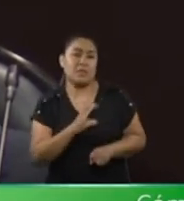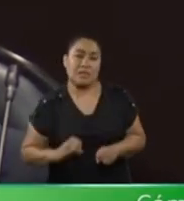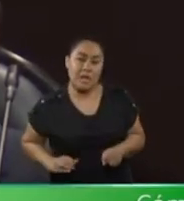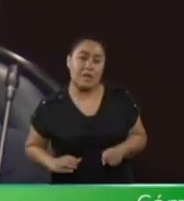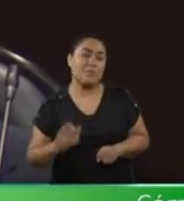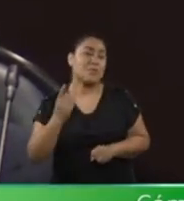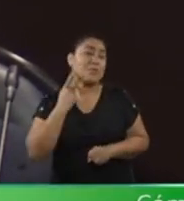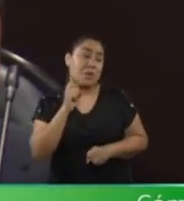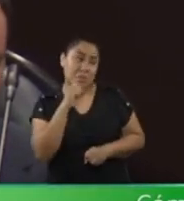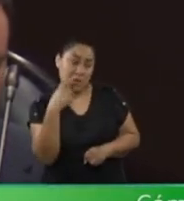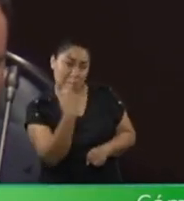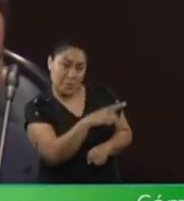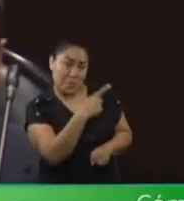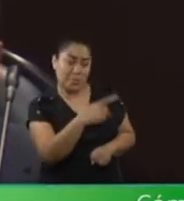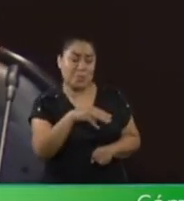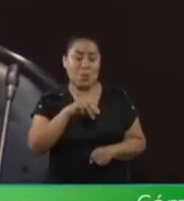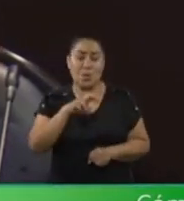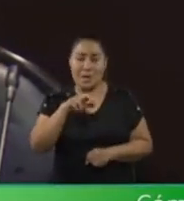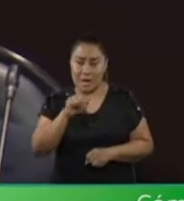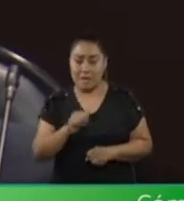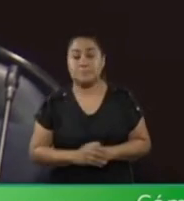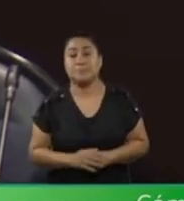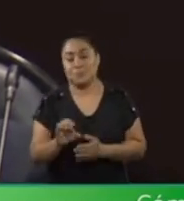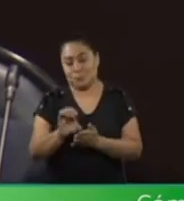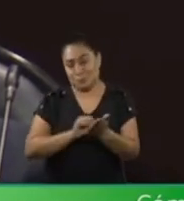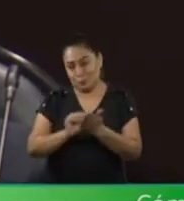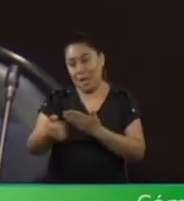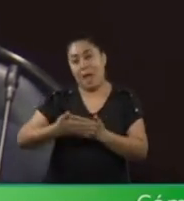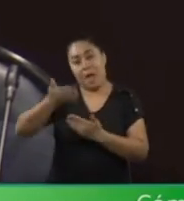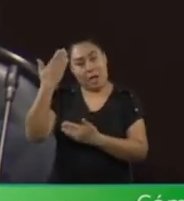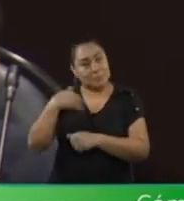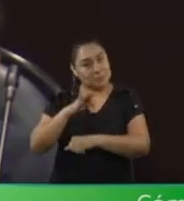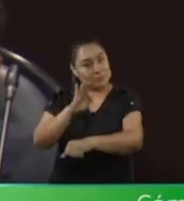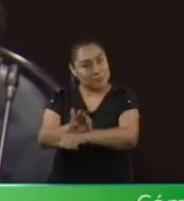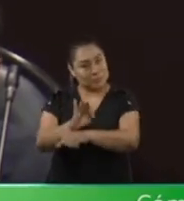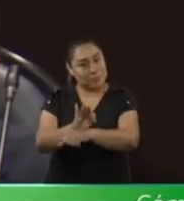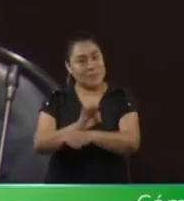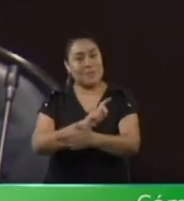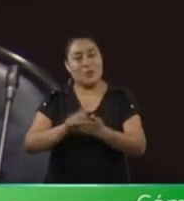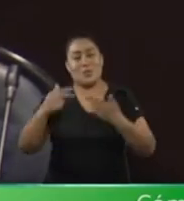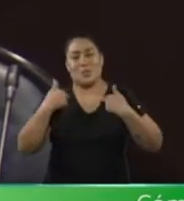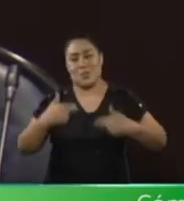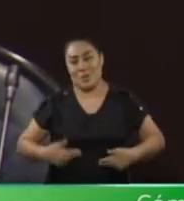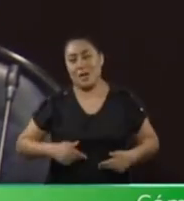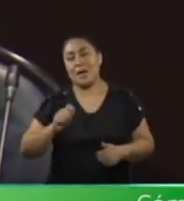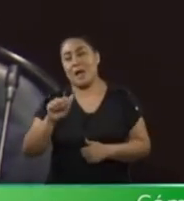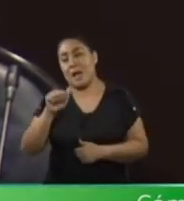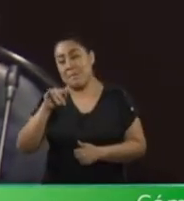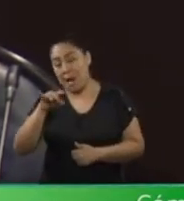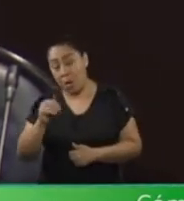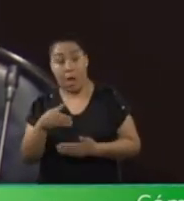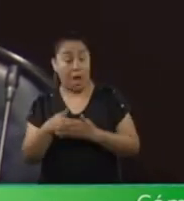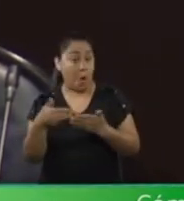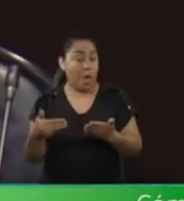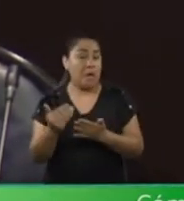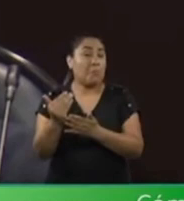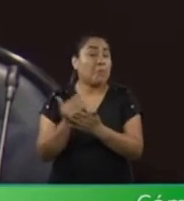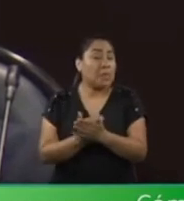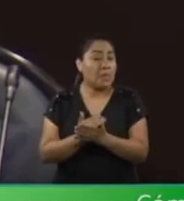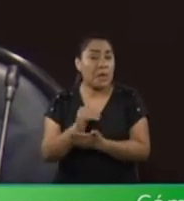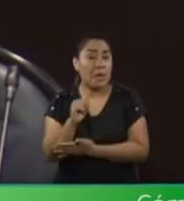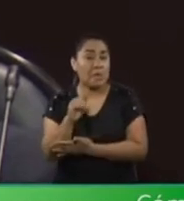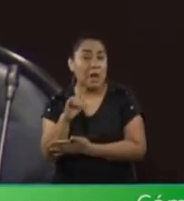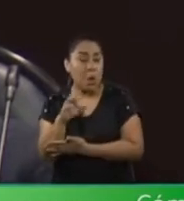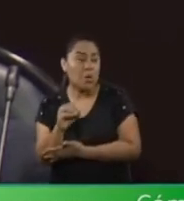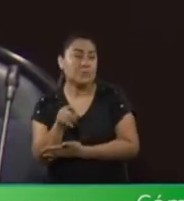Morena. Como nuestra Constitución protegía los derechos humanos con el juicio de amparo, debilitan el juicio de amparo para poder imponer las